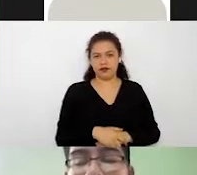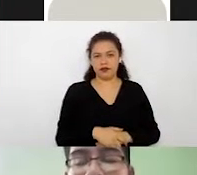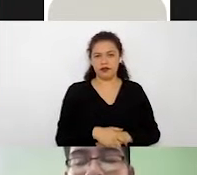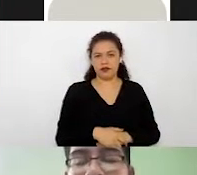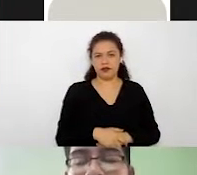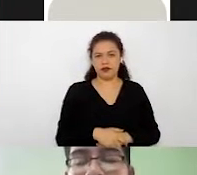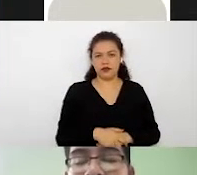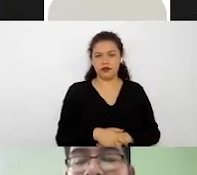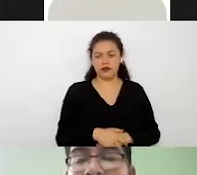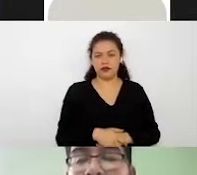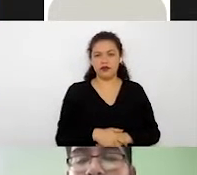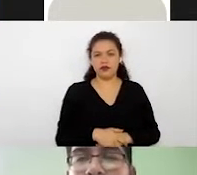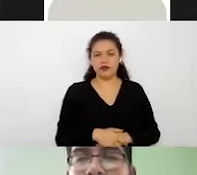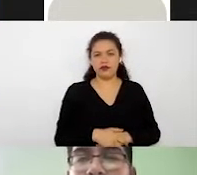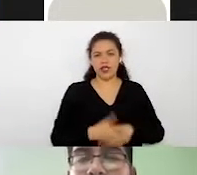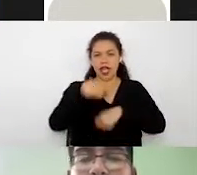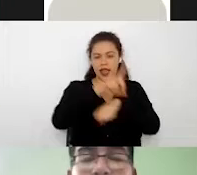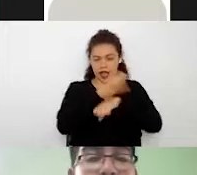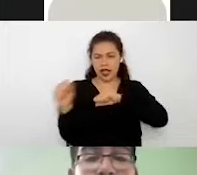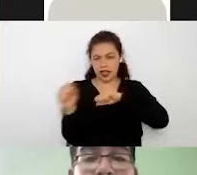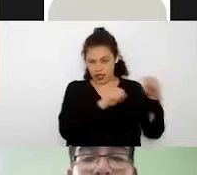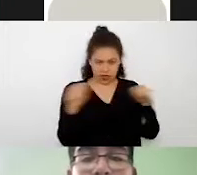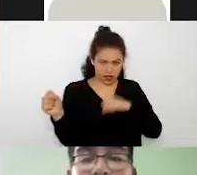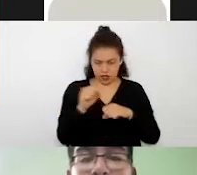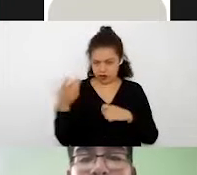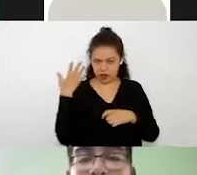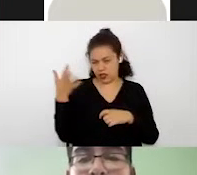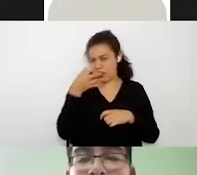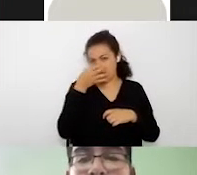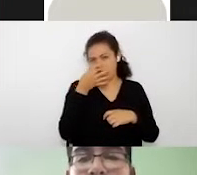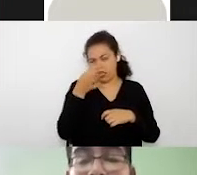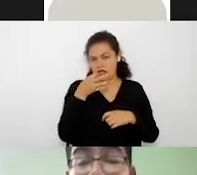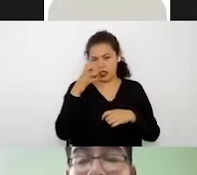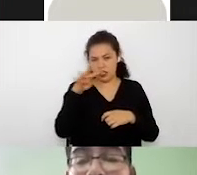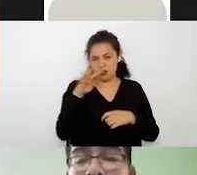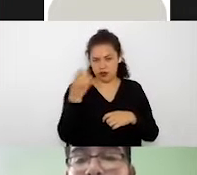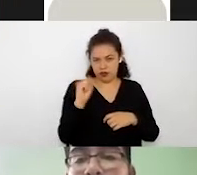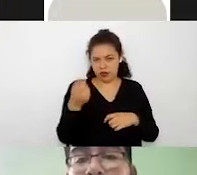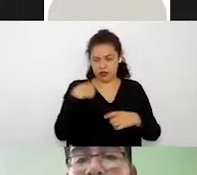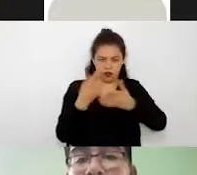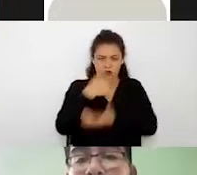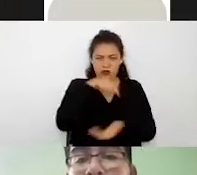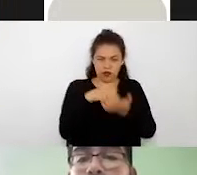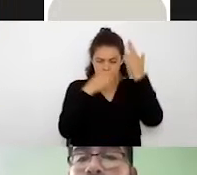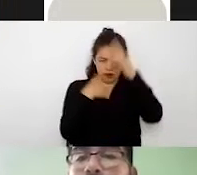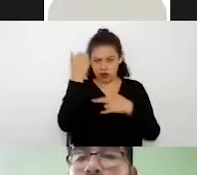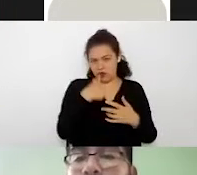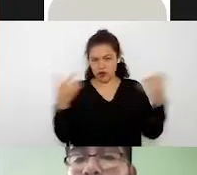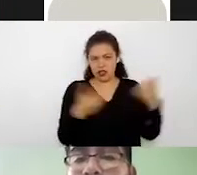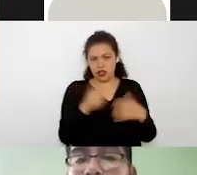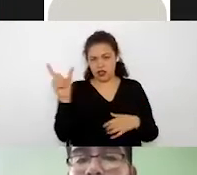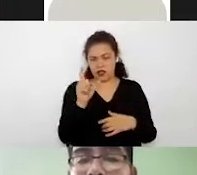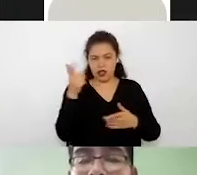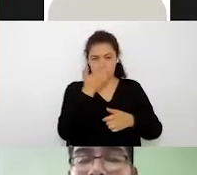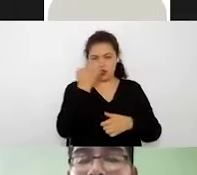precisamente el día del sismo, el sismo pasado, el 19, yo me encontraba haciendo una revisión en una escuela